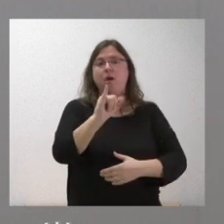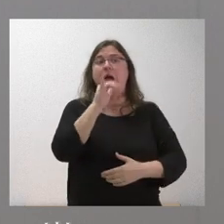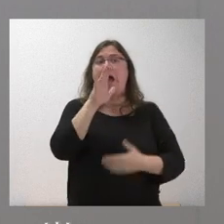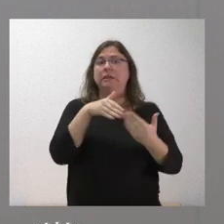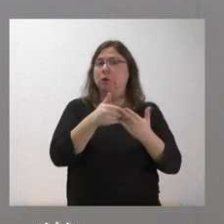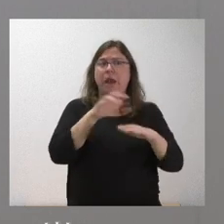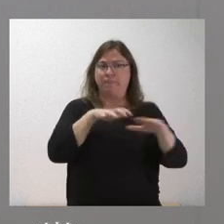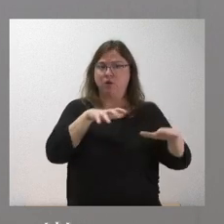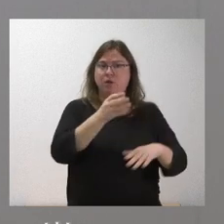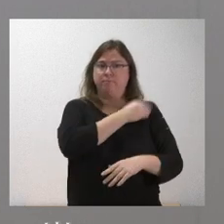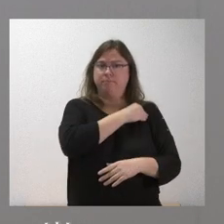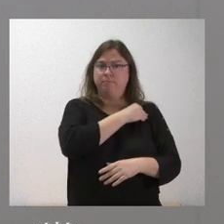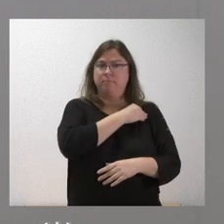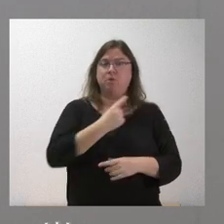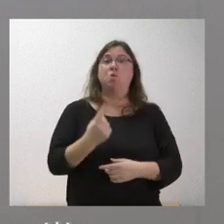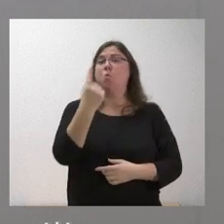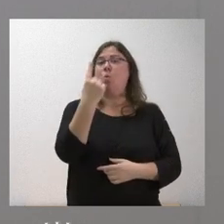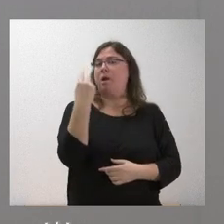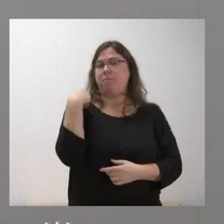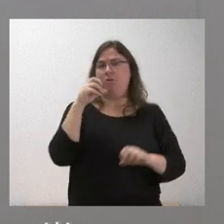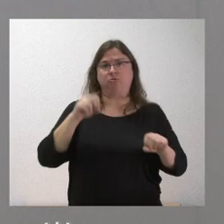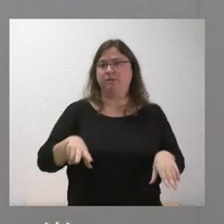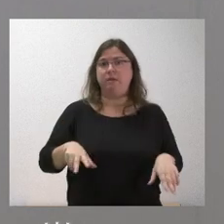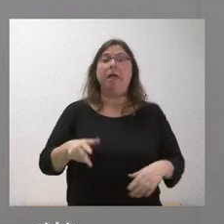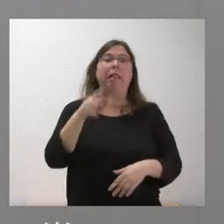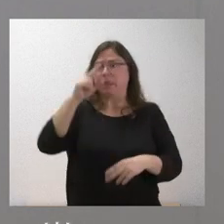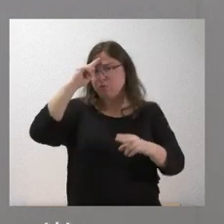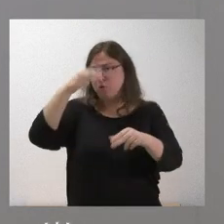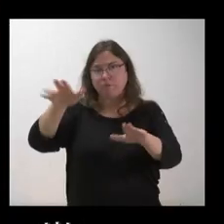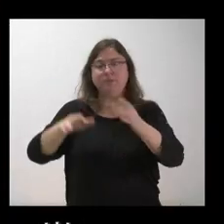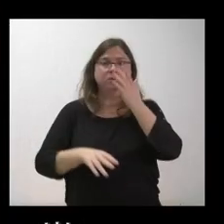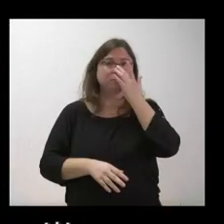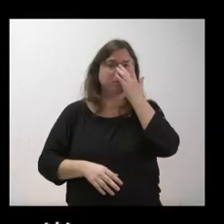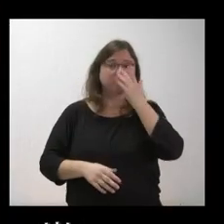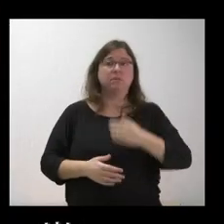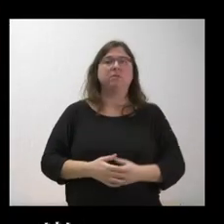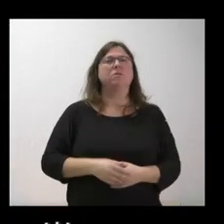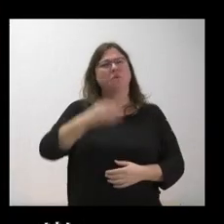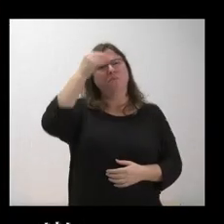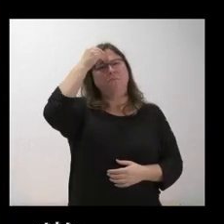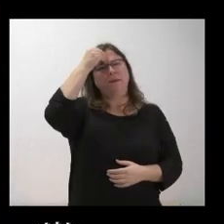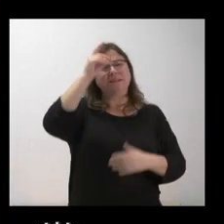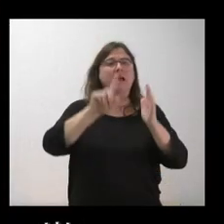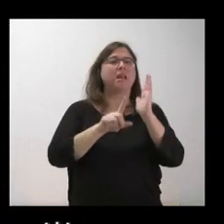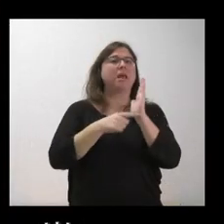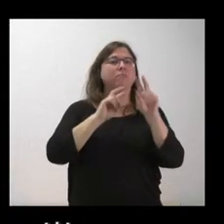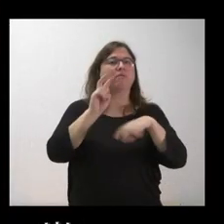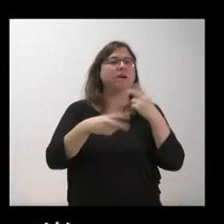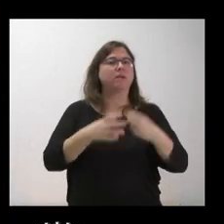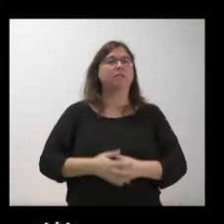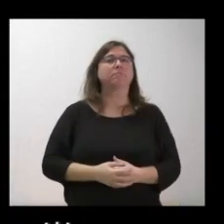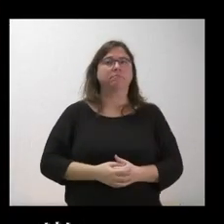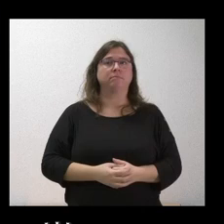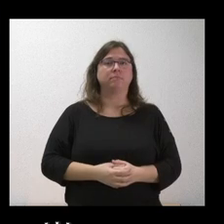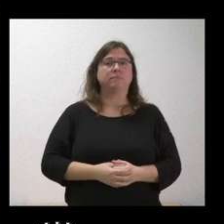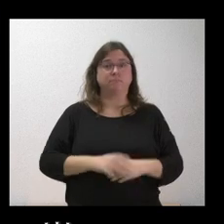mayoría solo ha habido una entidad que lo ha solicitado está en su derecho y lo respetamos Pero entonces se se plantean cambiar la ley